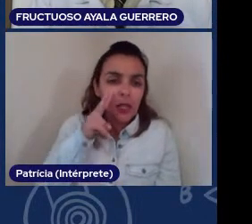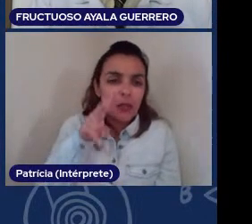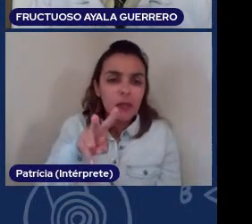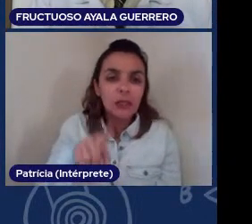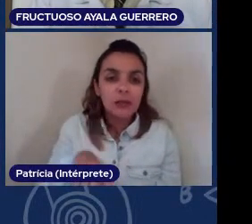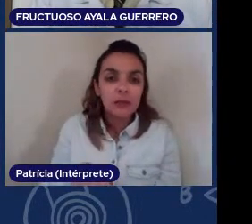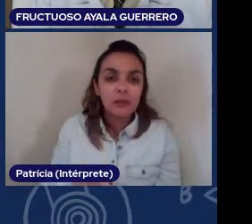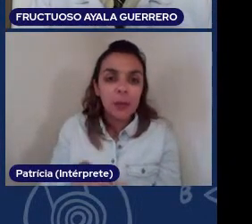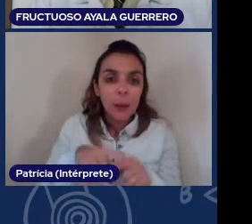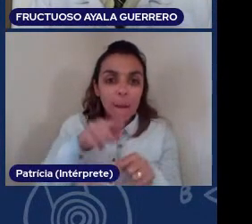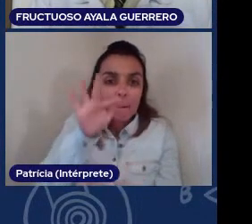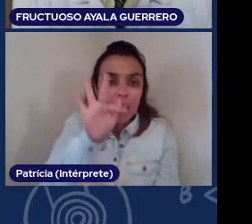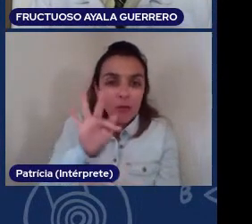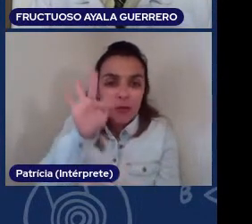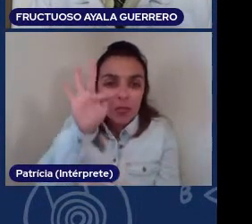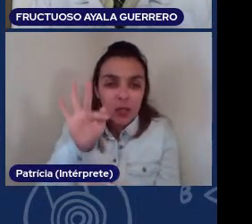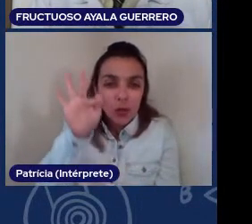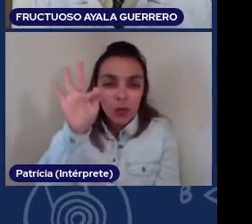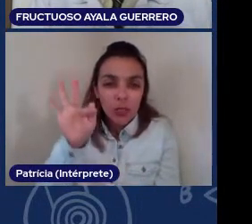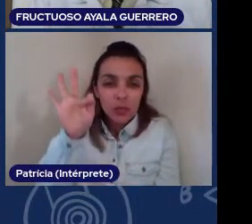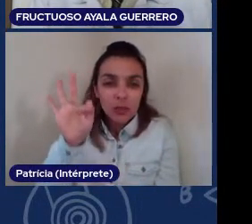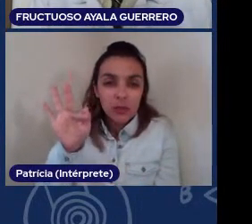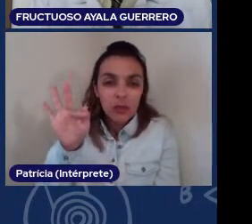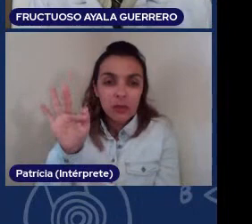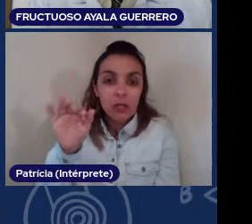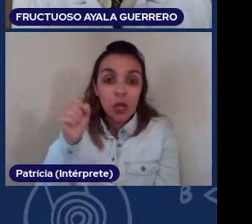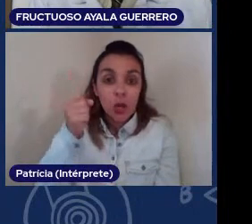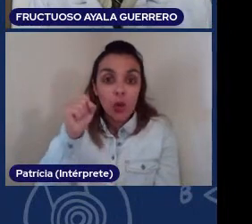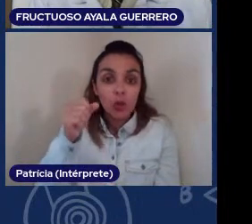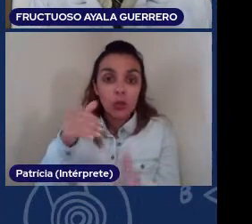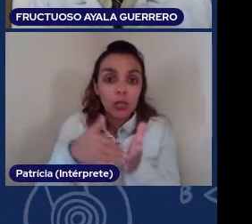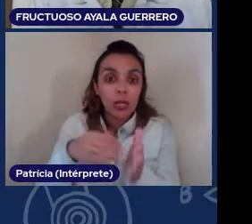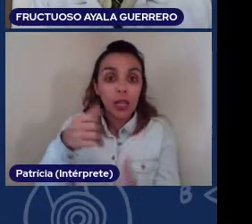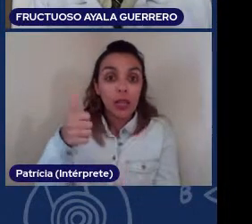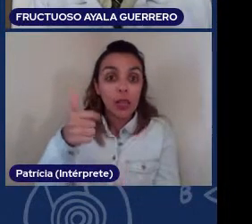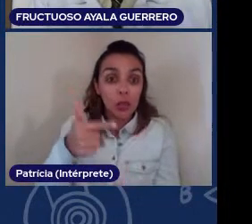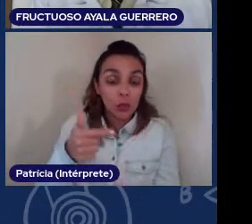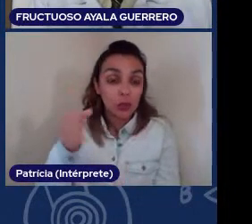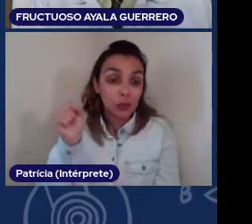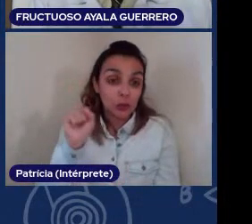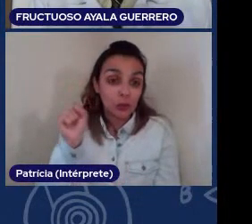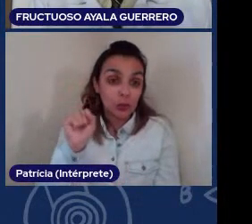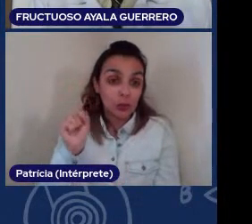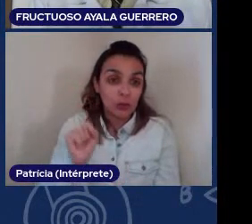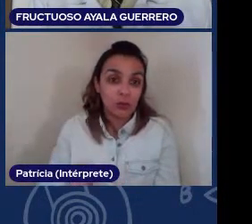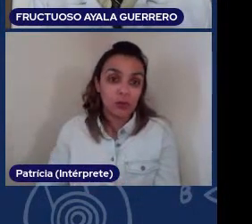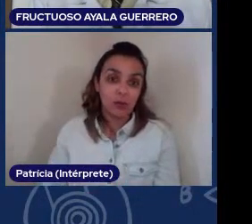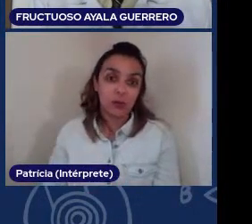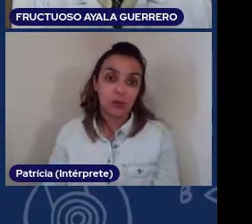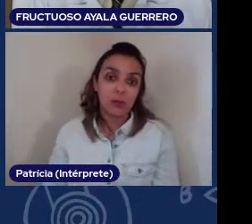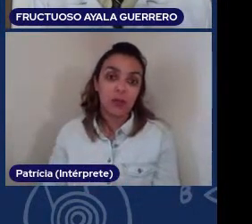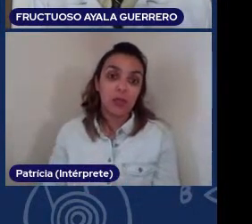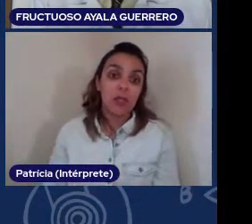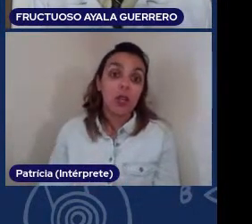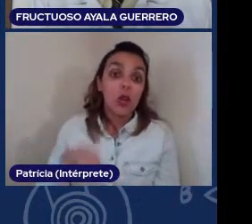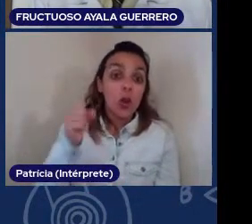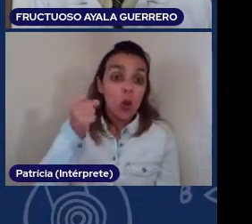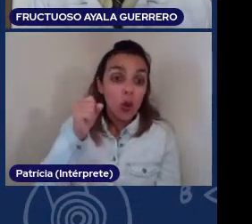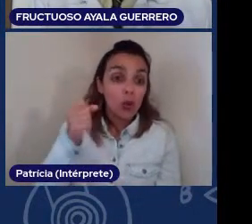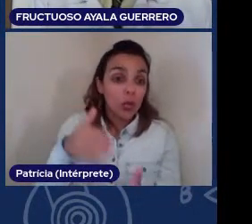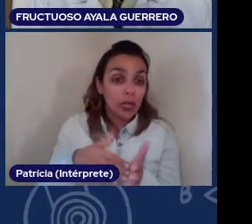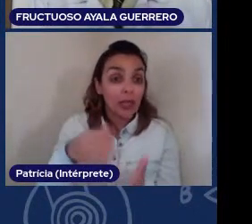una frecuencia de 8 a 12 por segundo, o de 8 a 13 por